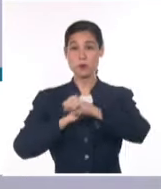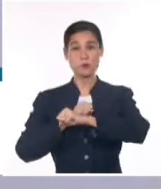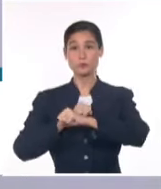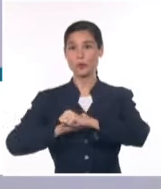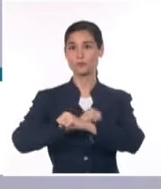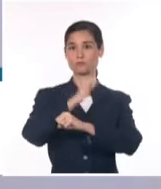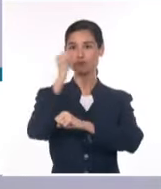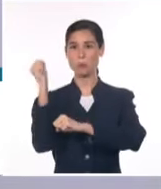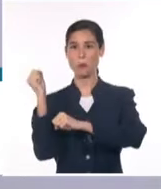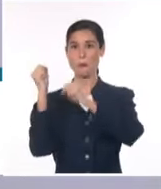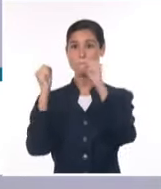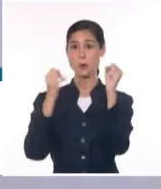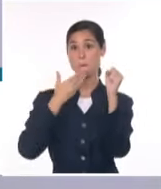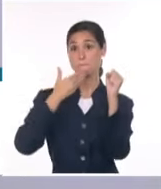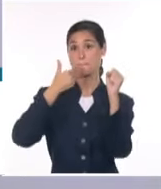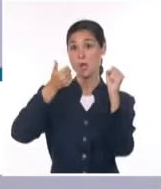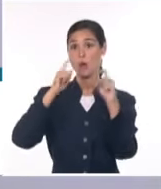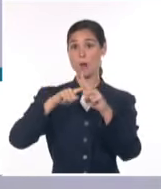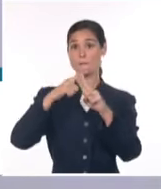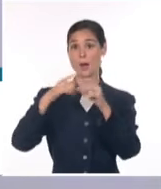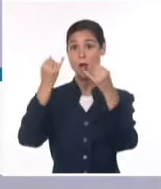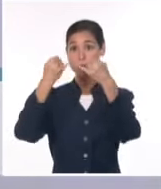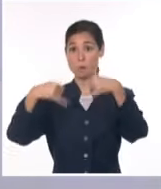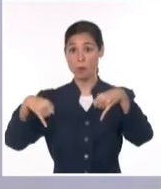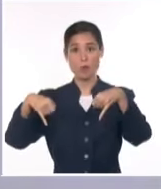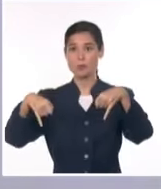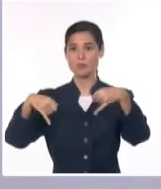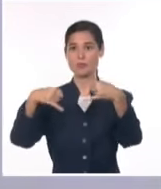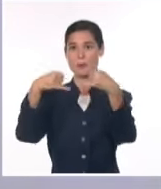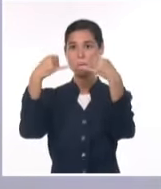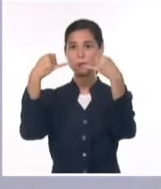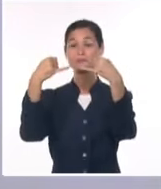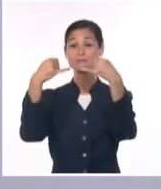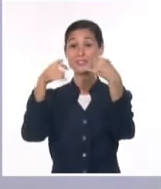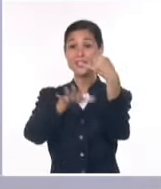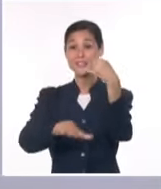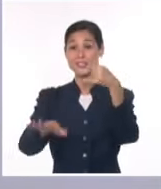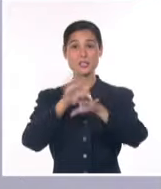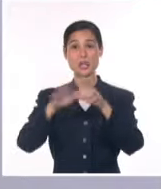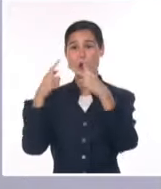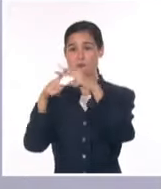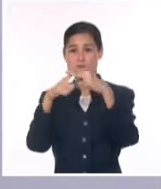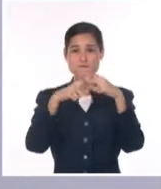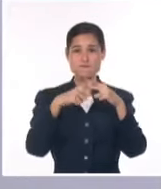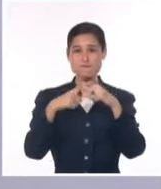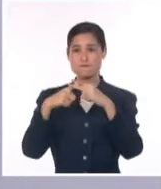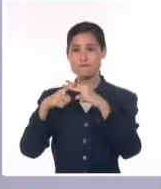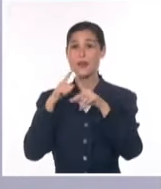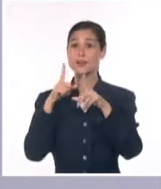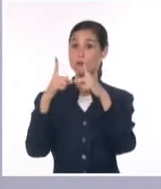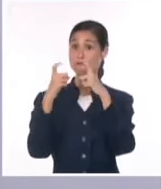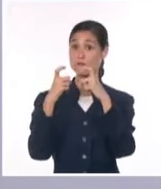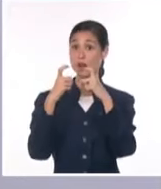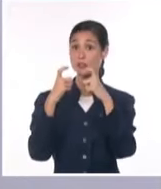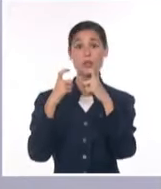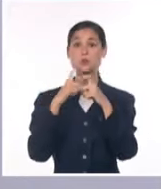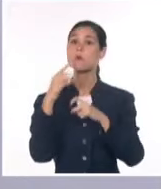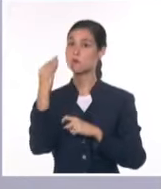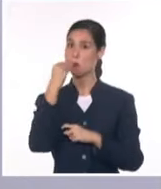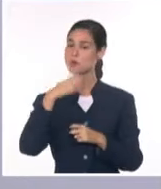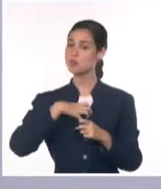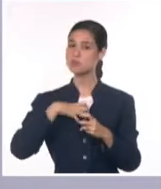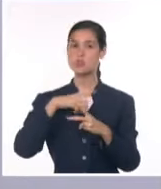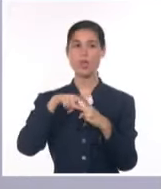la red de cable. La tensión hasta ahora, dentro de las condiciones, es la óptima. No nos falta de nada, tenemos buena alimentación, tenemos